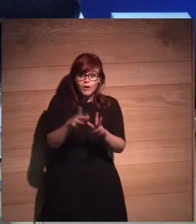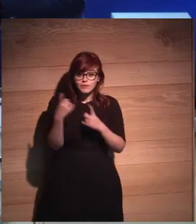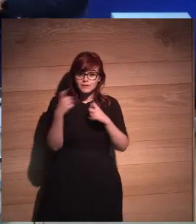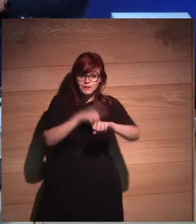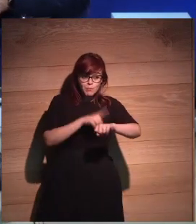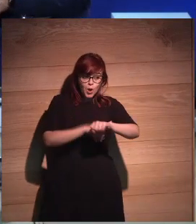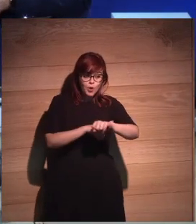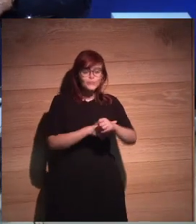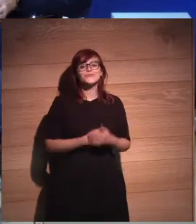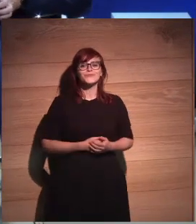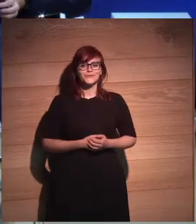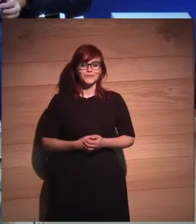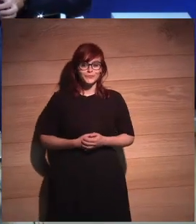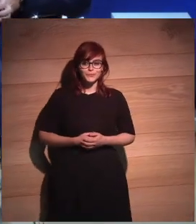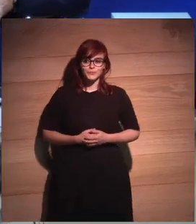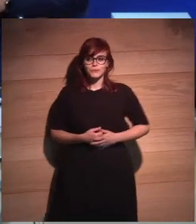favor.